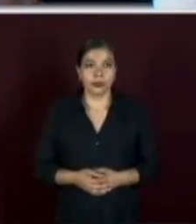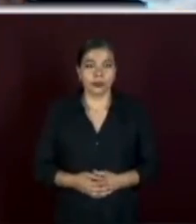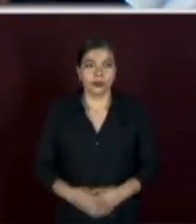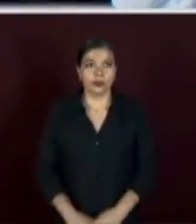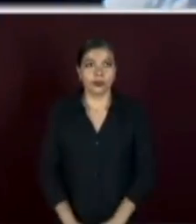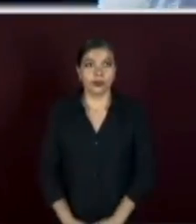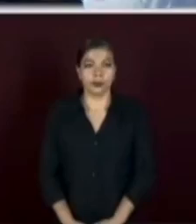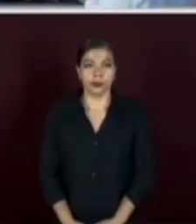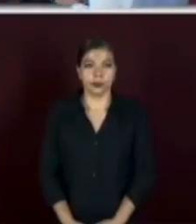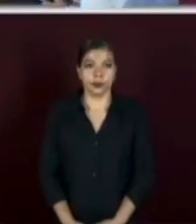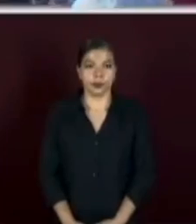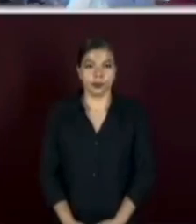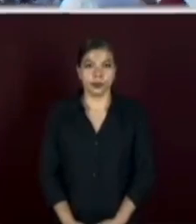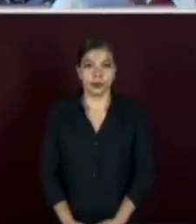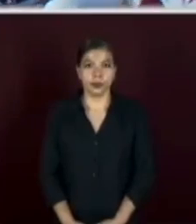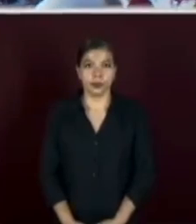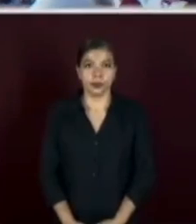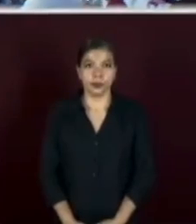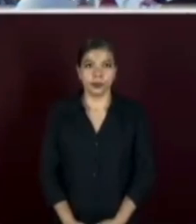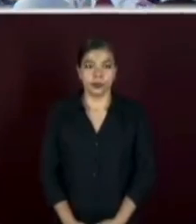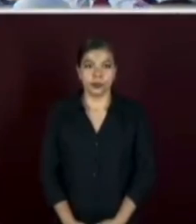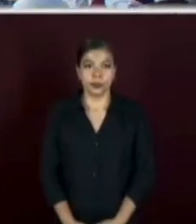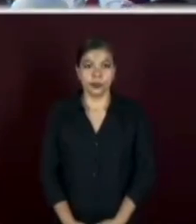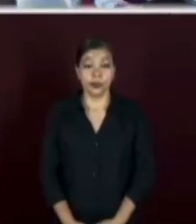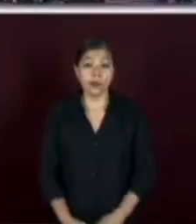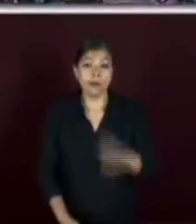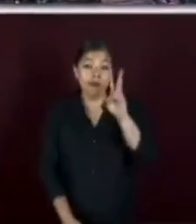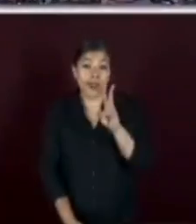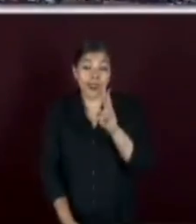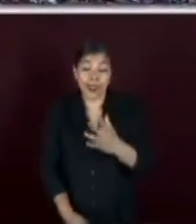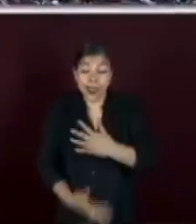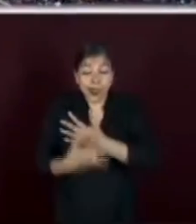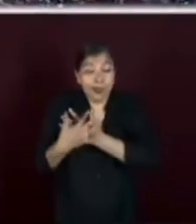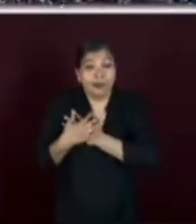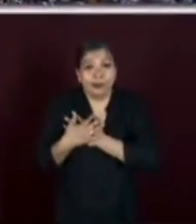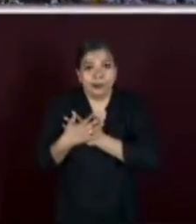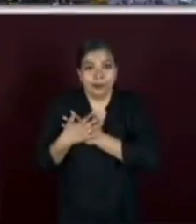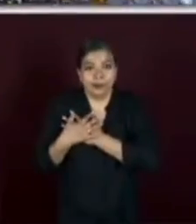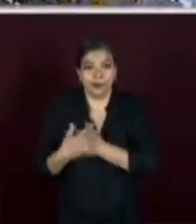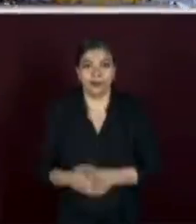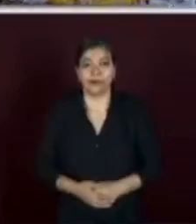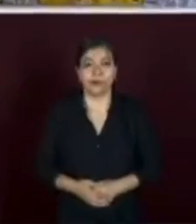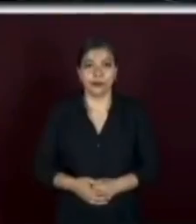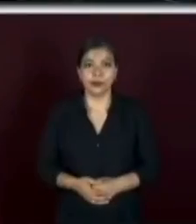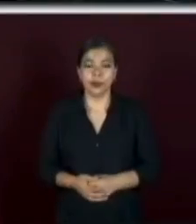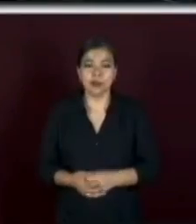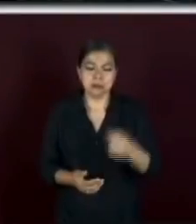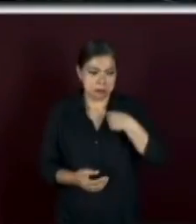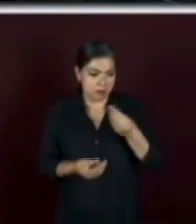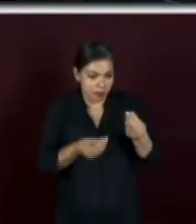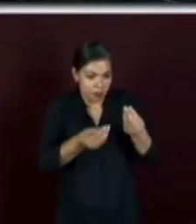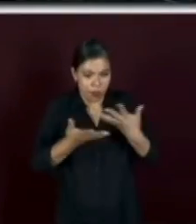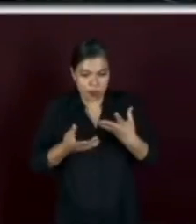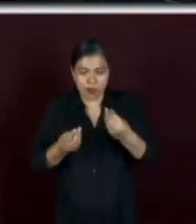y consiguió el Premio Nobel de la Paz en su momento por el tema del cambio climático, y que hoy, como favorita, se